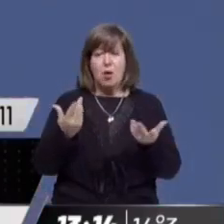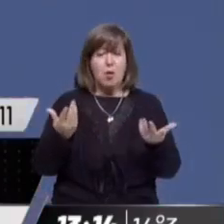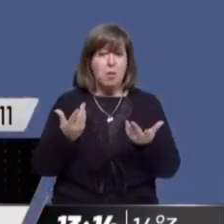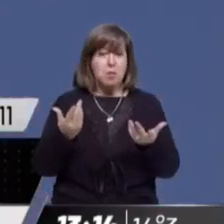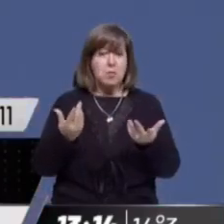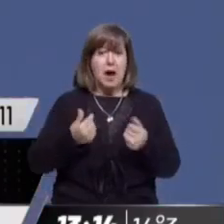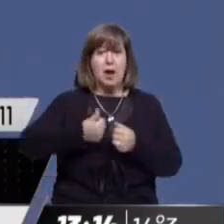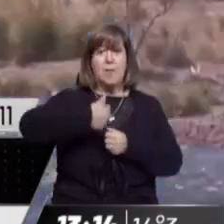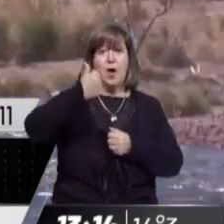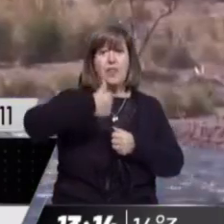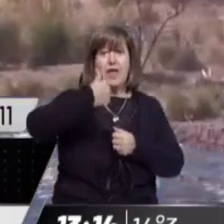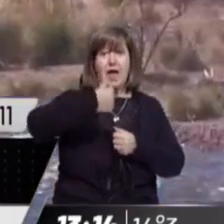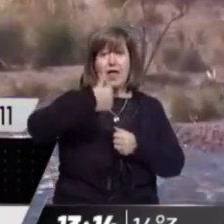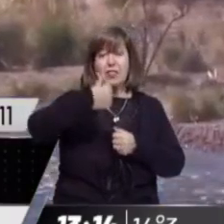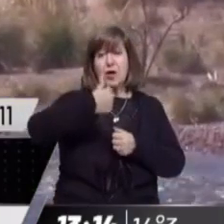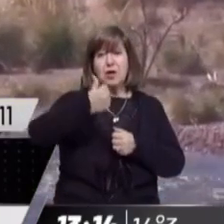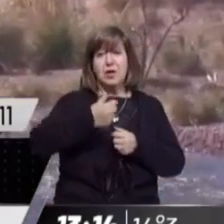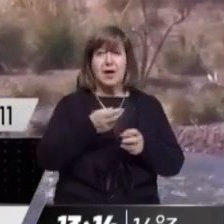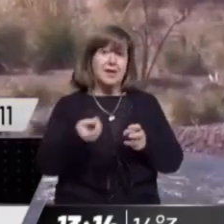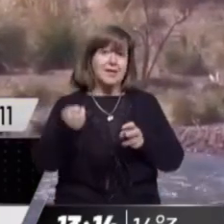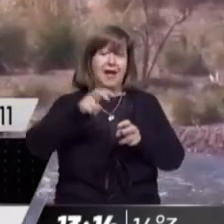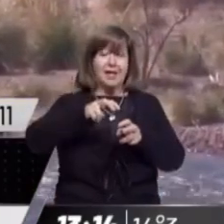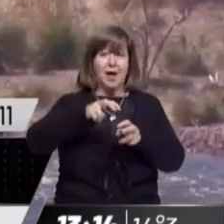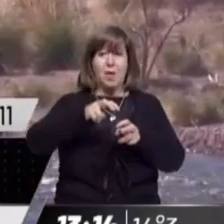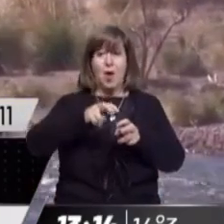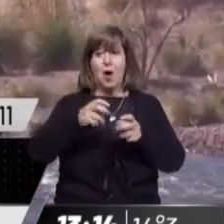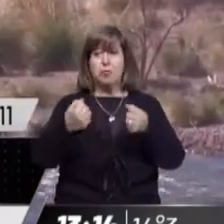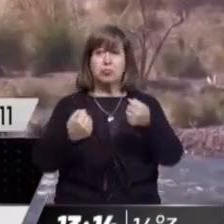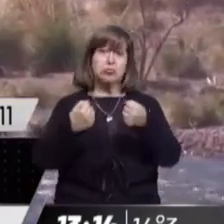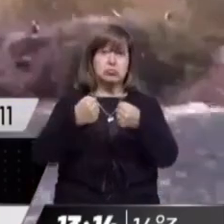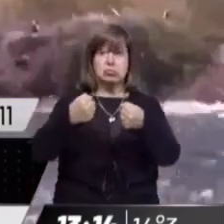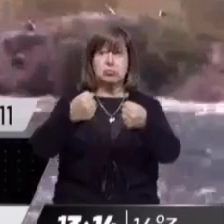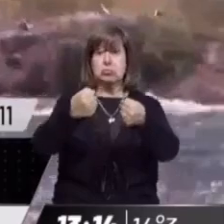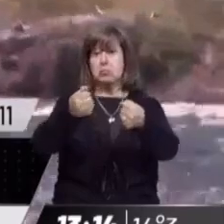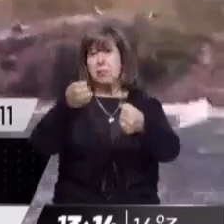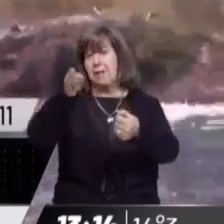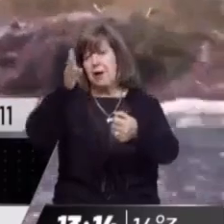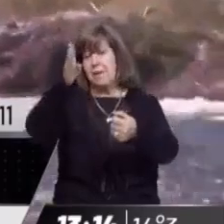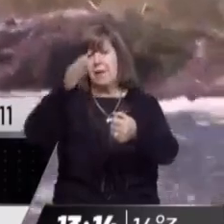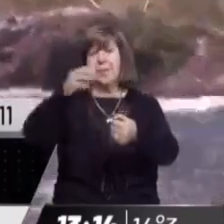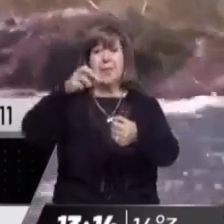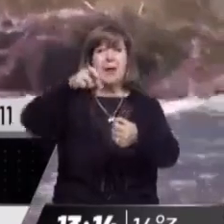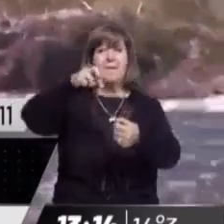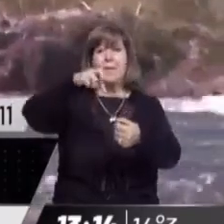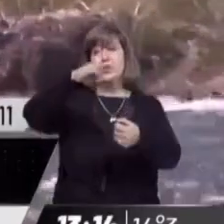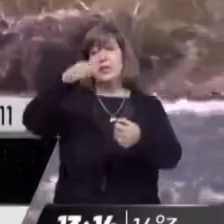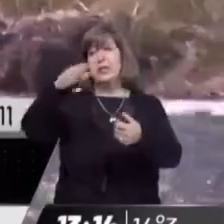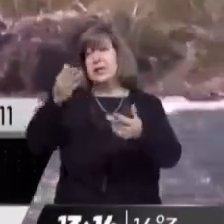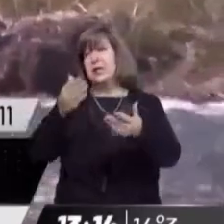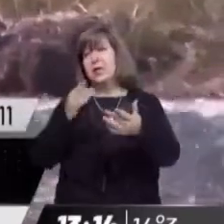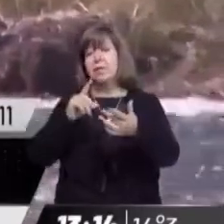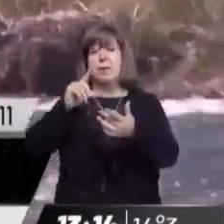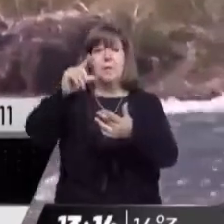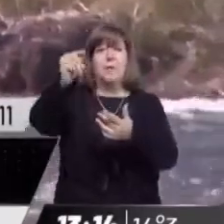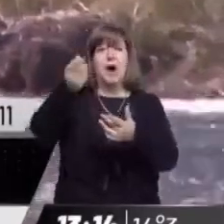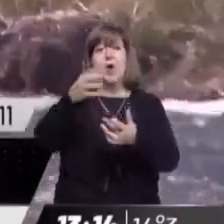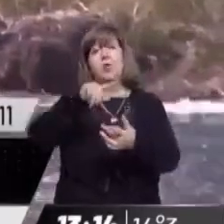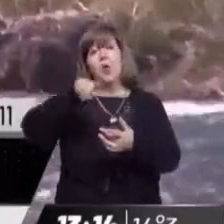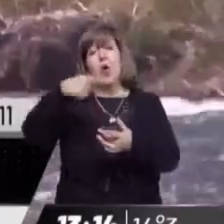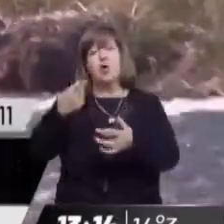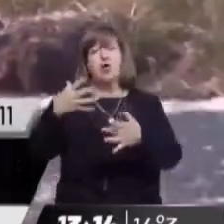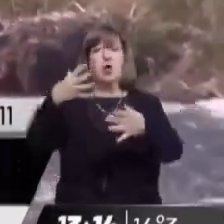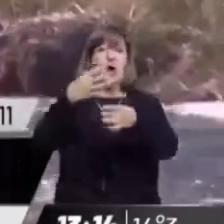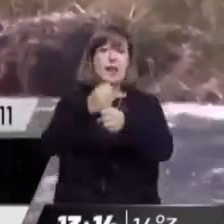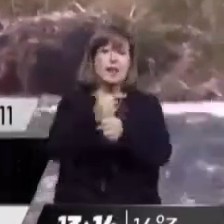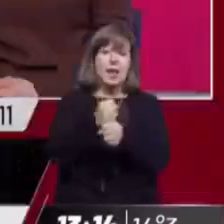Ella hizo dedo y alguien que tiene miedo de decir que la llevó hasta algún lugar más arriba potrerillos no sé Bueno